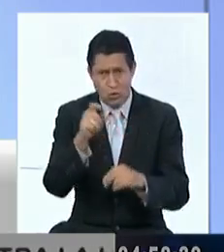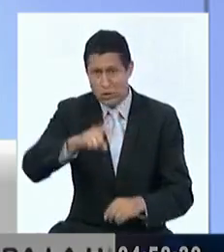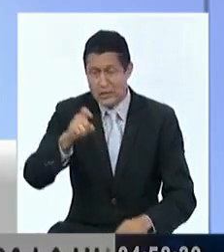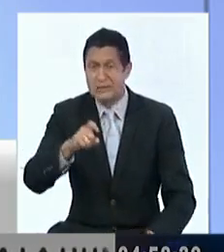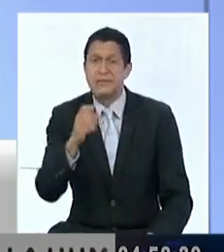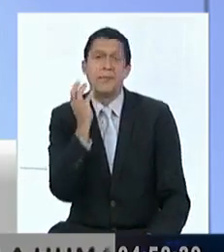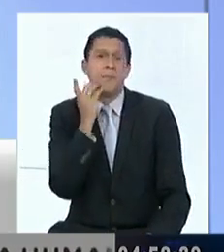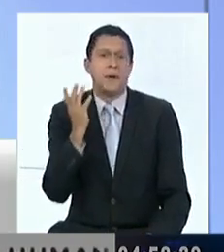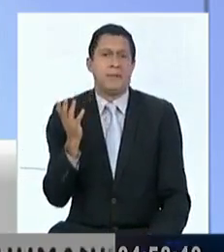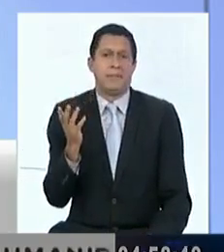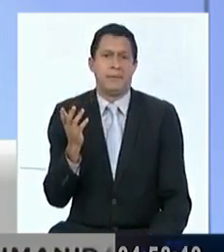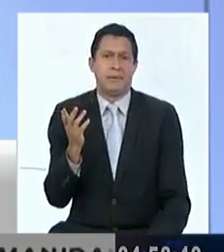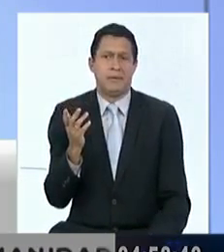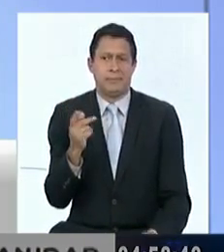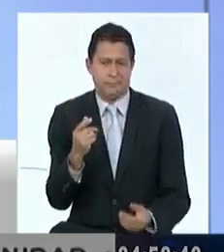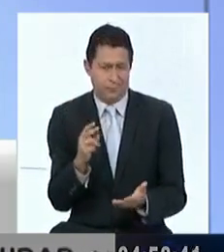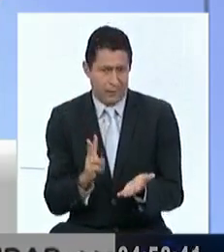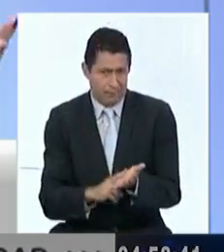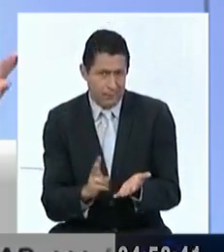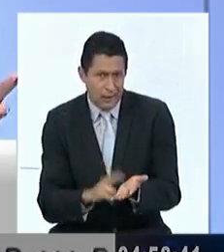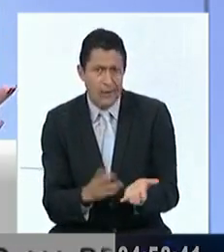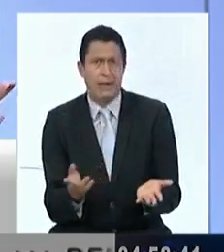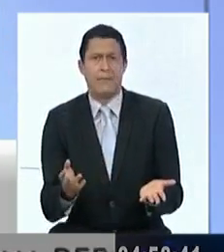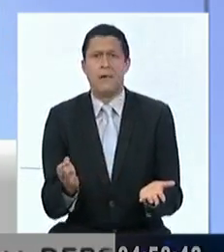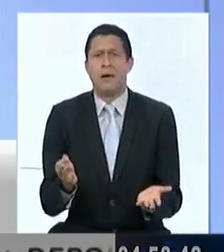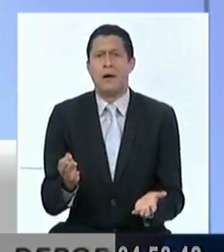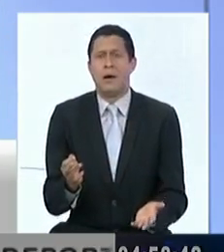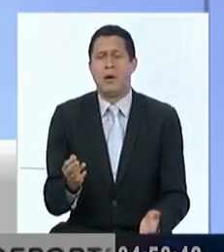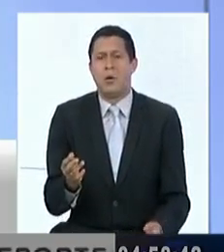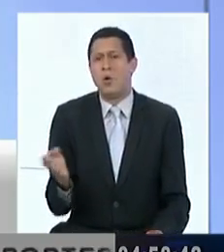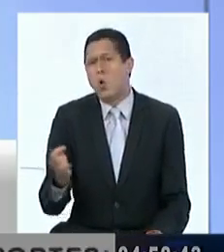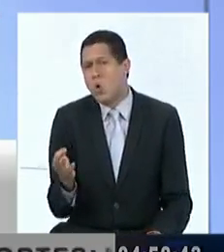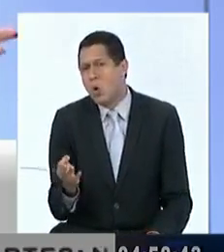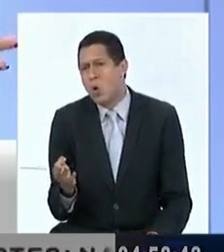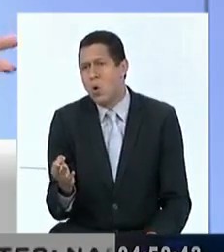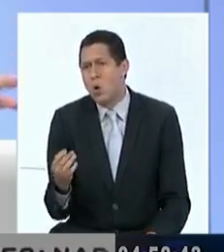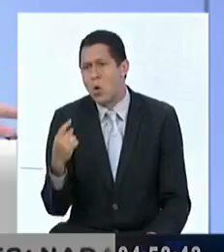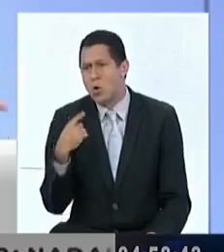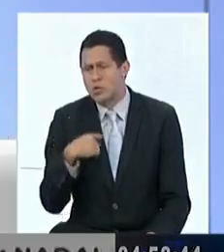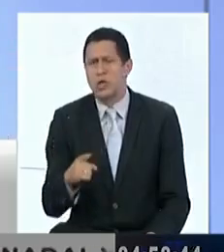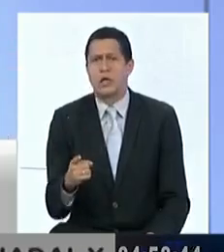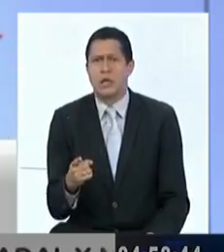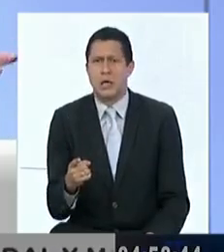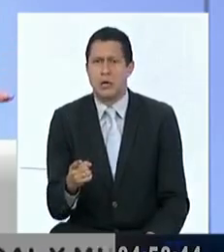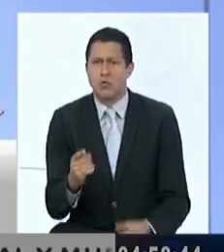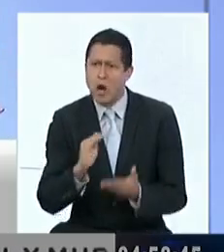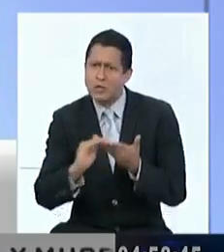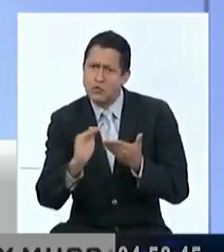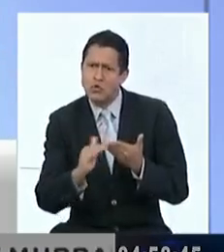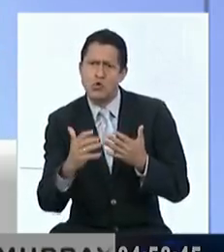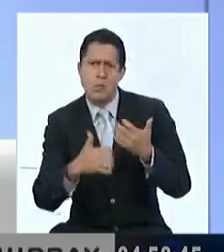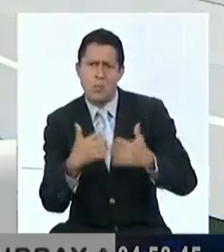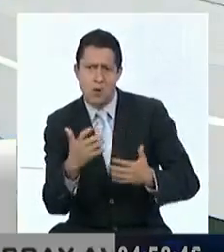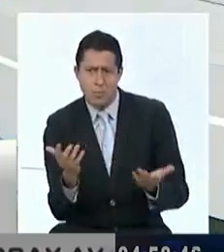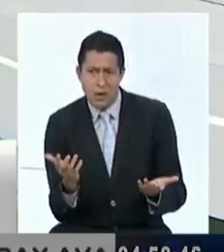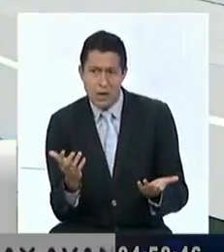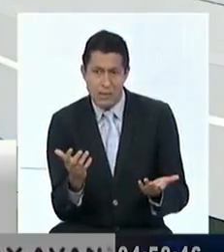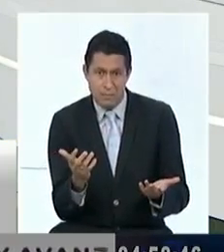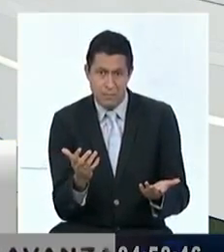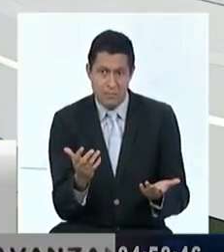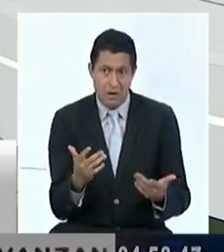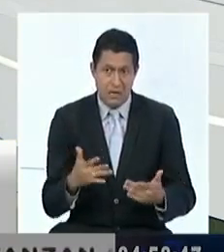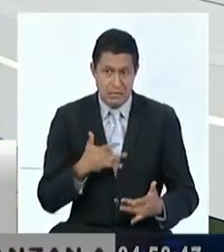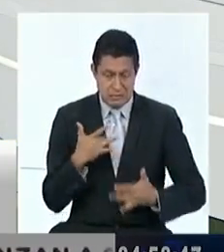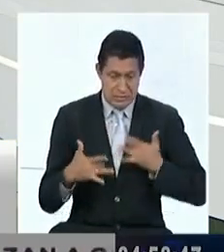repente éste verificará hacer algún tipo de tener algún tipo de resolución algún tipo de problema sentirse un poco